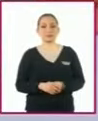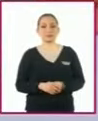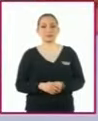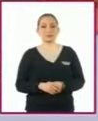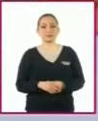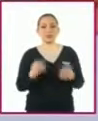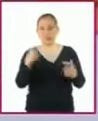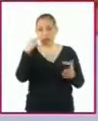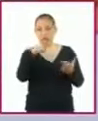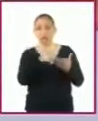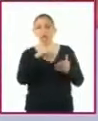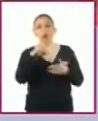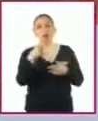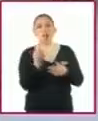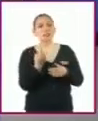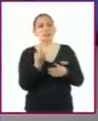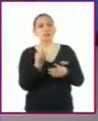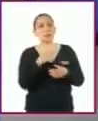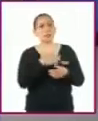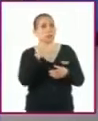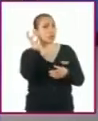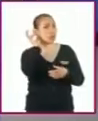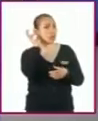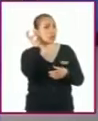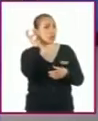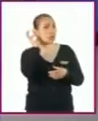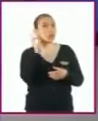Vaya, creo que se trata de mi arete.